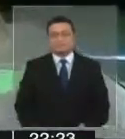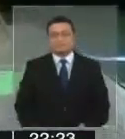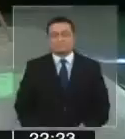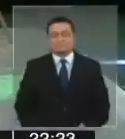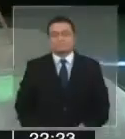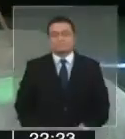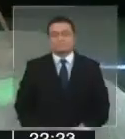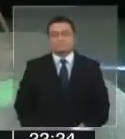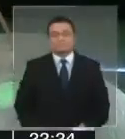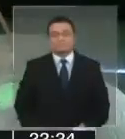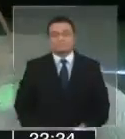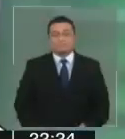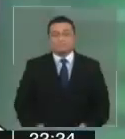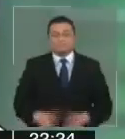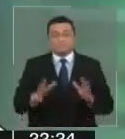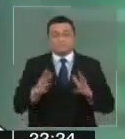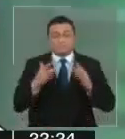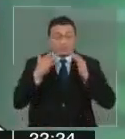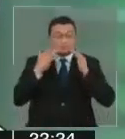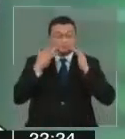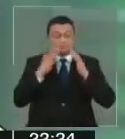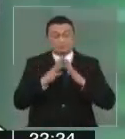Ay, a mí me emociona mucho el Tommy. También.